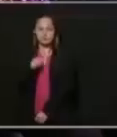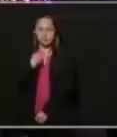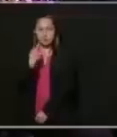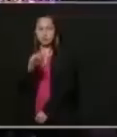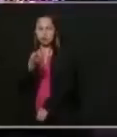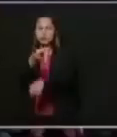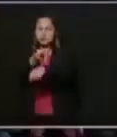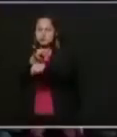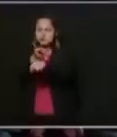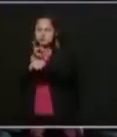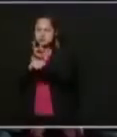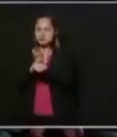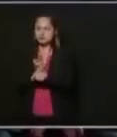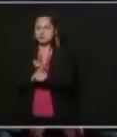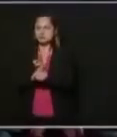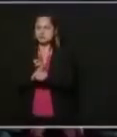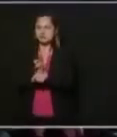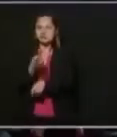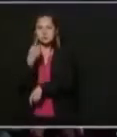a que